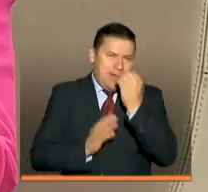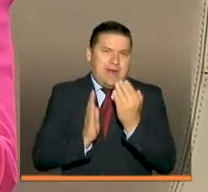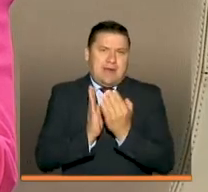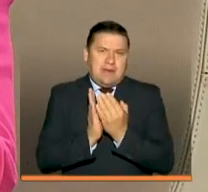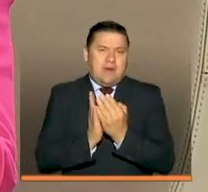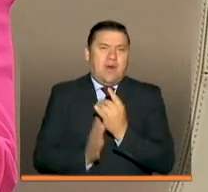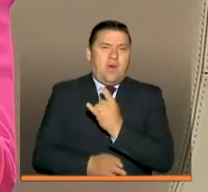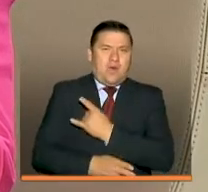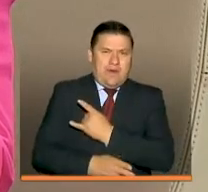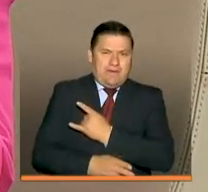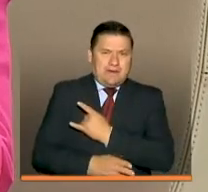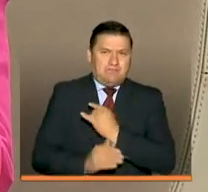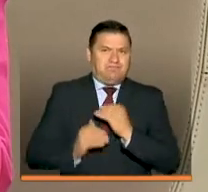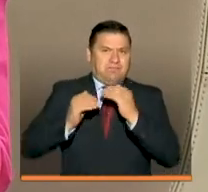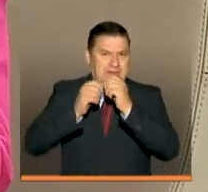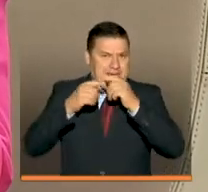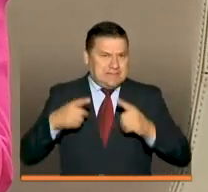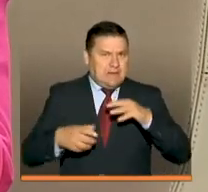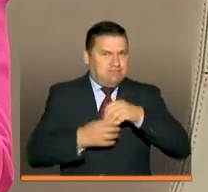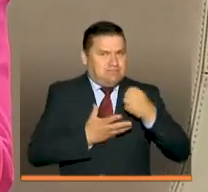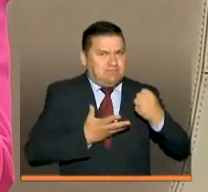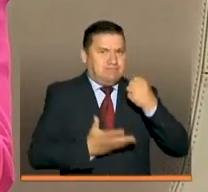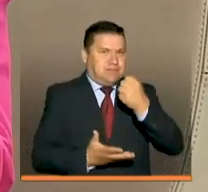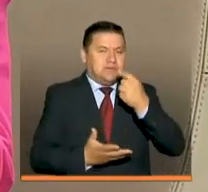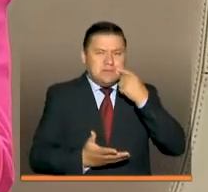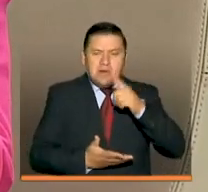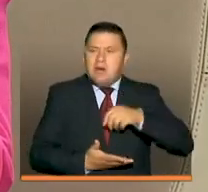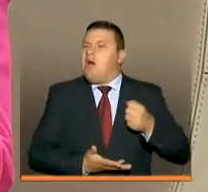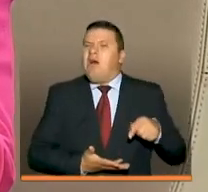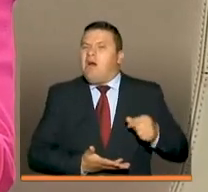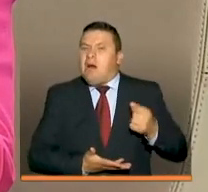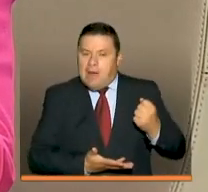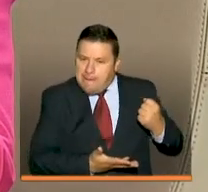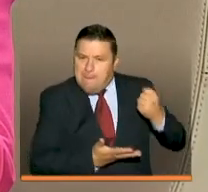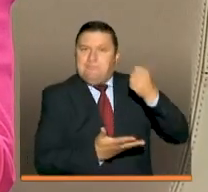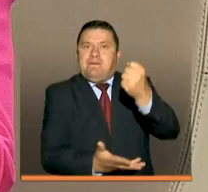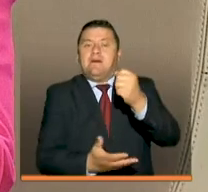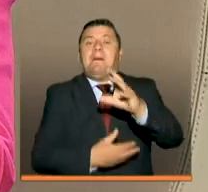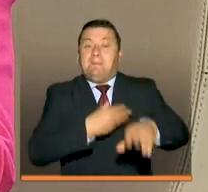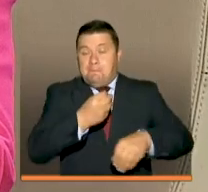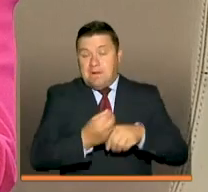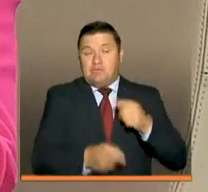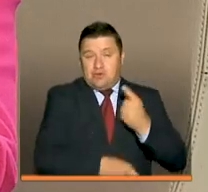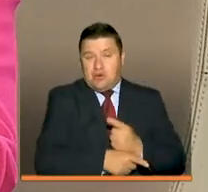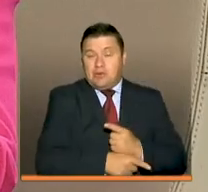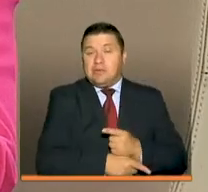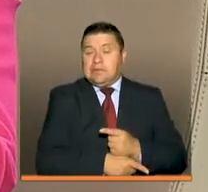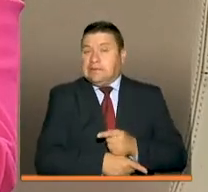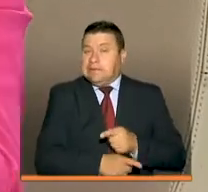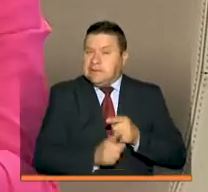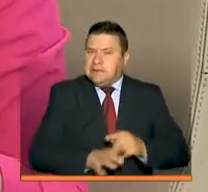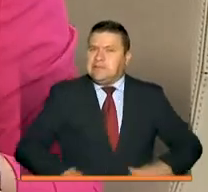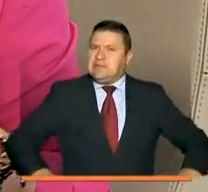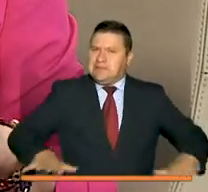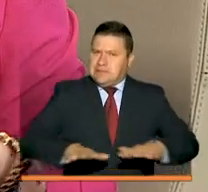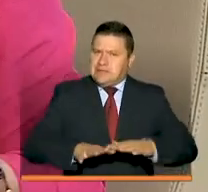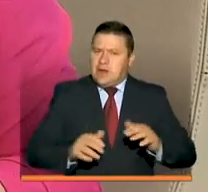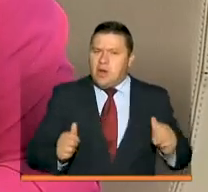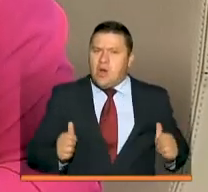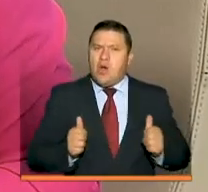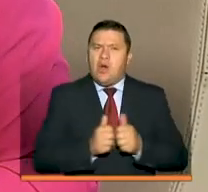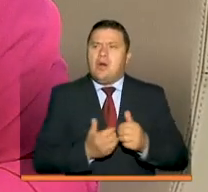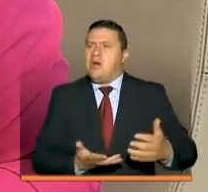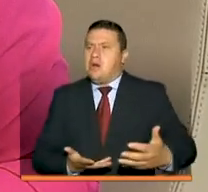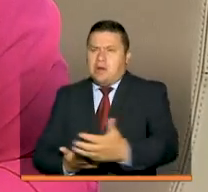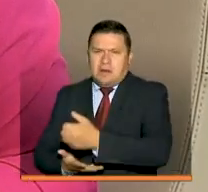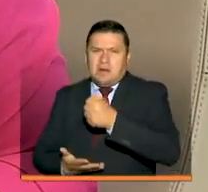educación superior y la educación superior pública, porque a eso se destinarán esos recursos. Y le adicionaría, como hemos mencionado en otros espacios, que esto se acompaña de